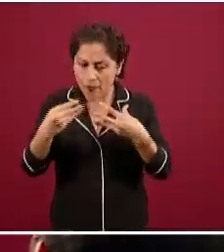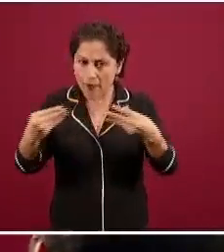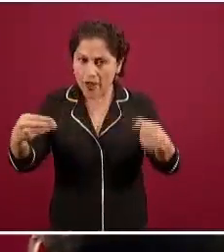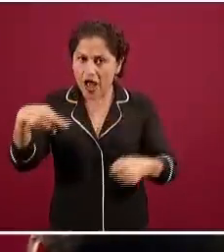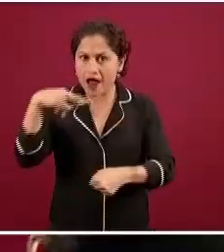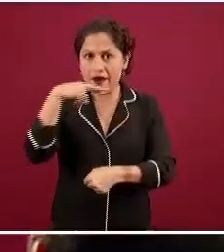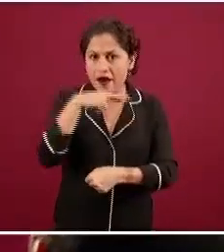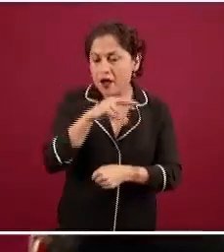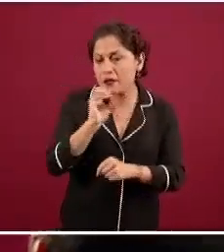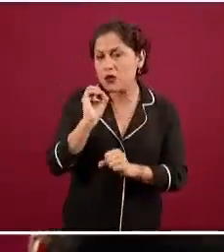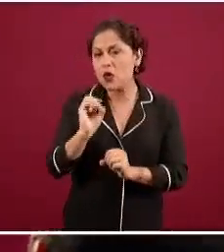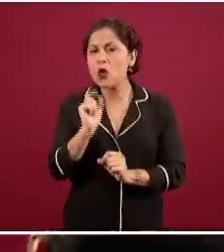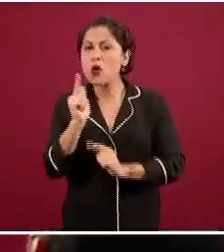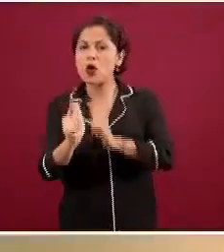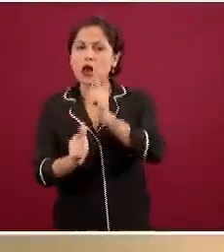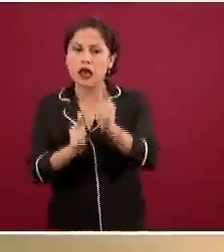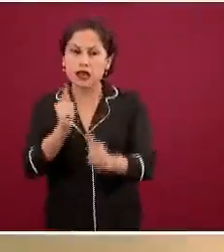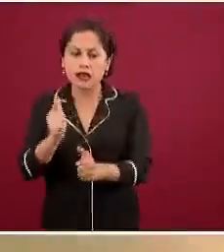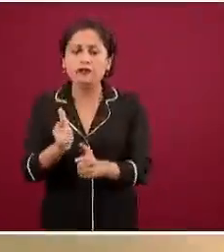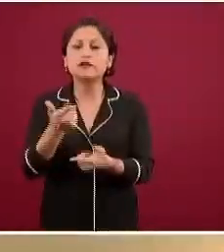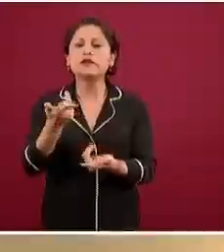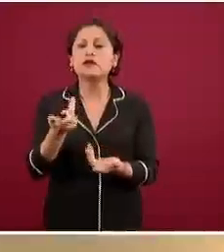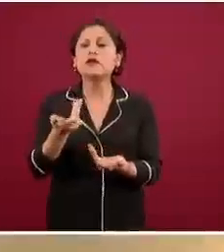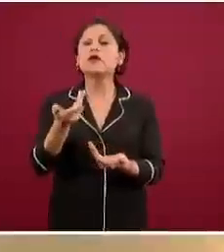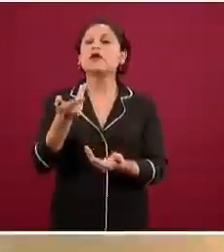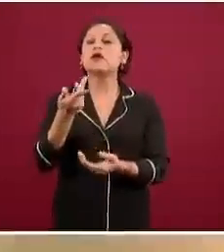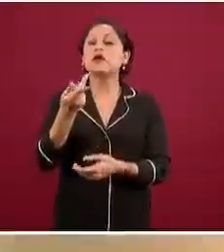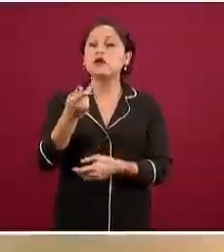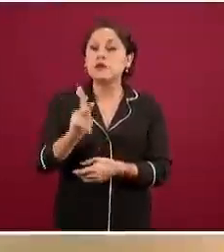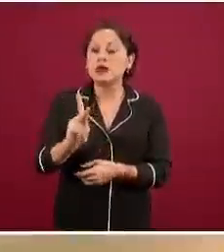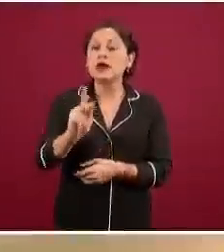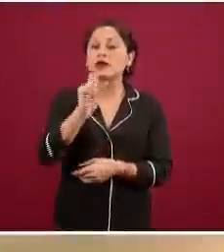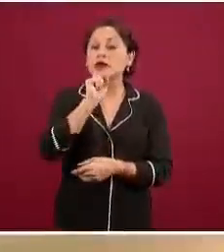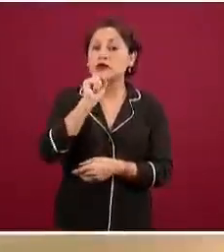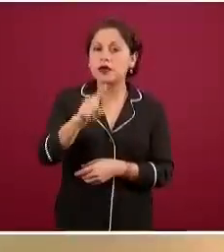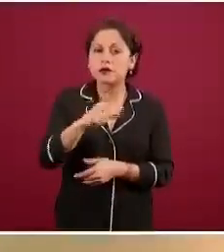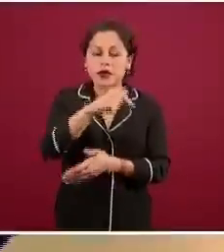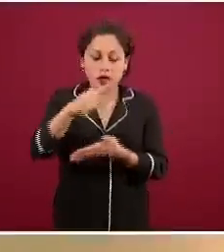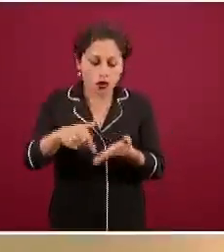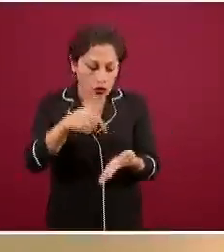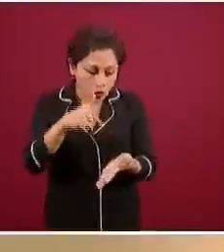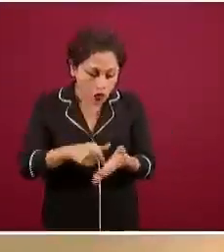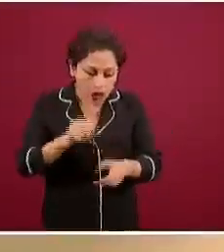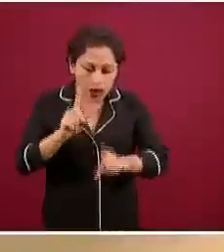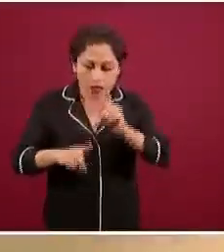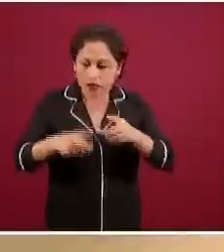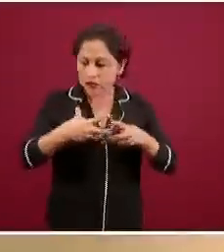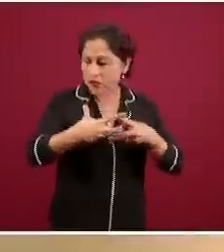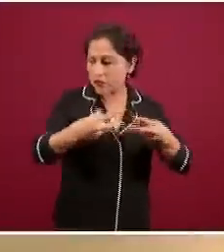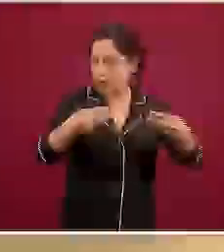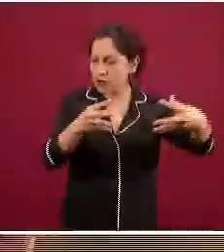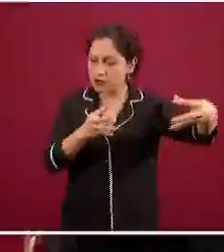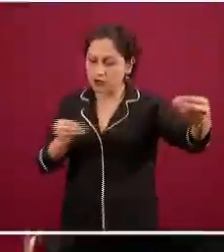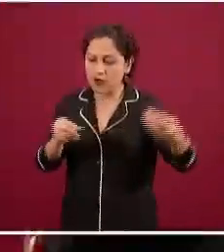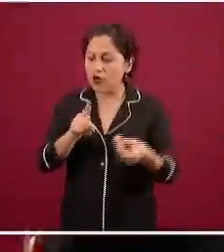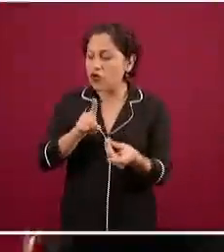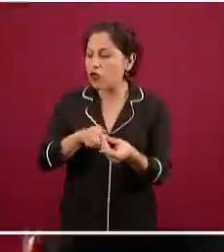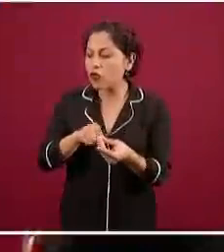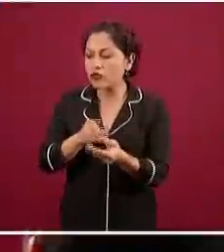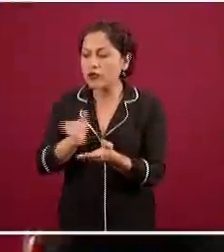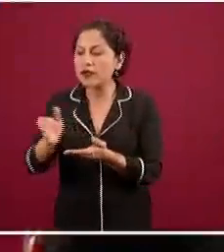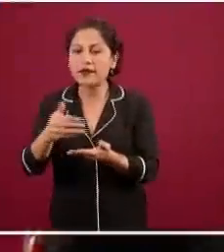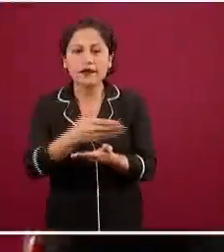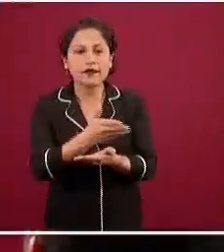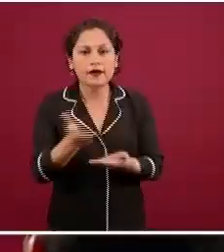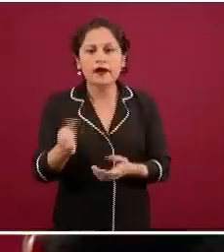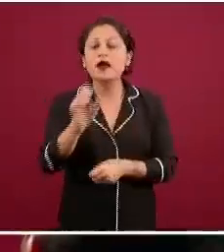la enfermedad en el territorio, es decir, una es en el tiempo, otra es en el territorio, quién se ve más afectado, y